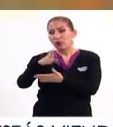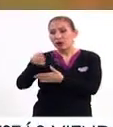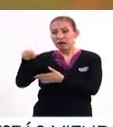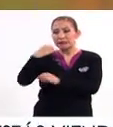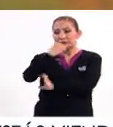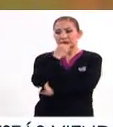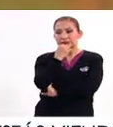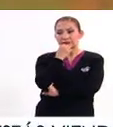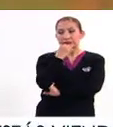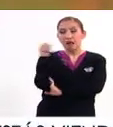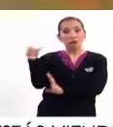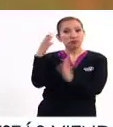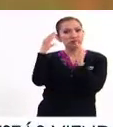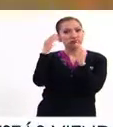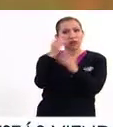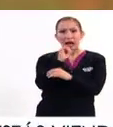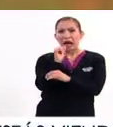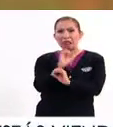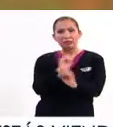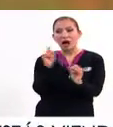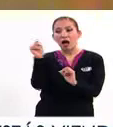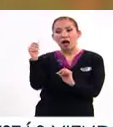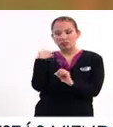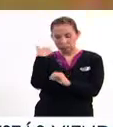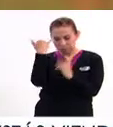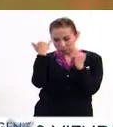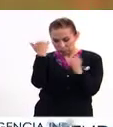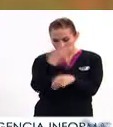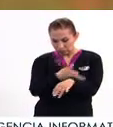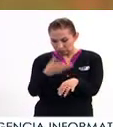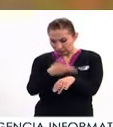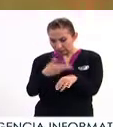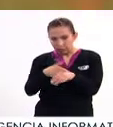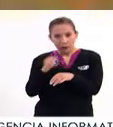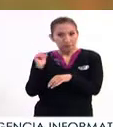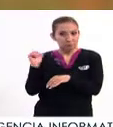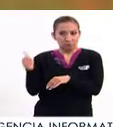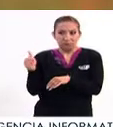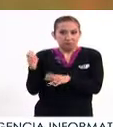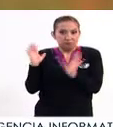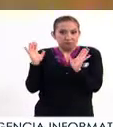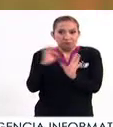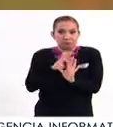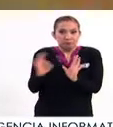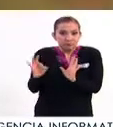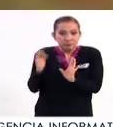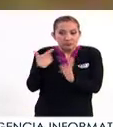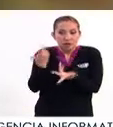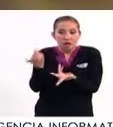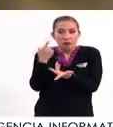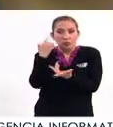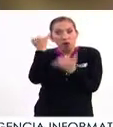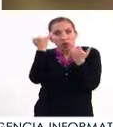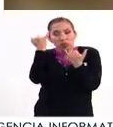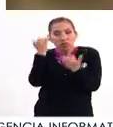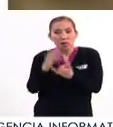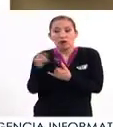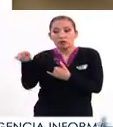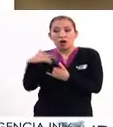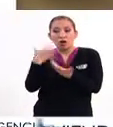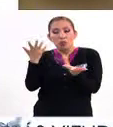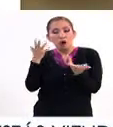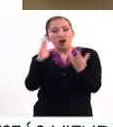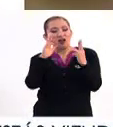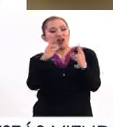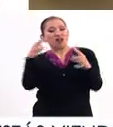podía, de manera lírica, sin respetar ni la perspectiva ni nada, y sin embargo resaltando mucho más la escena. Entonces